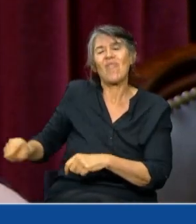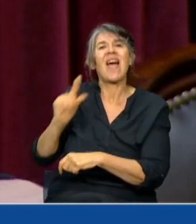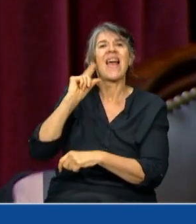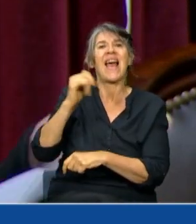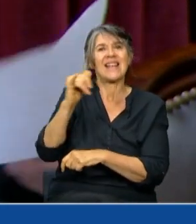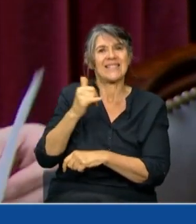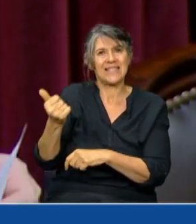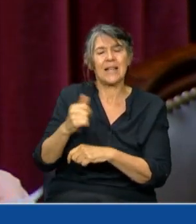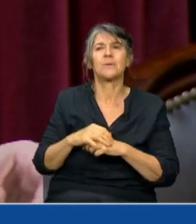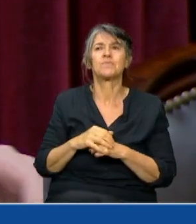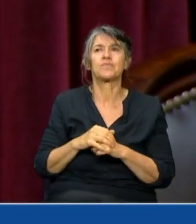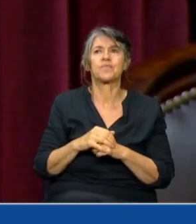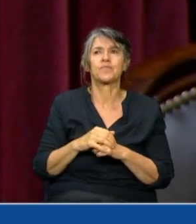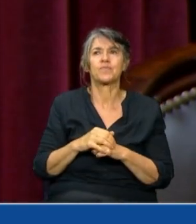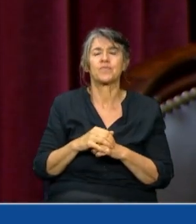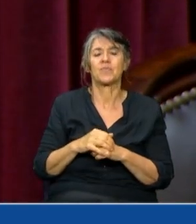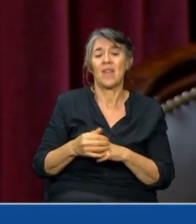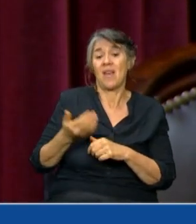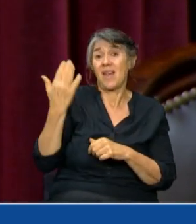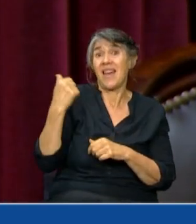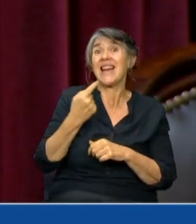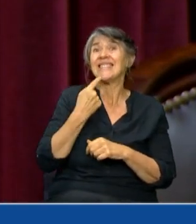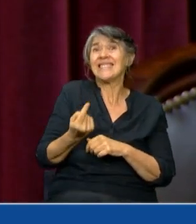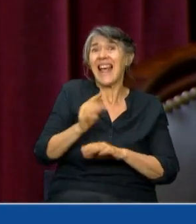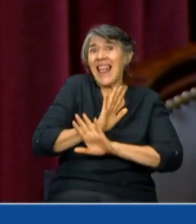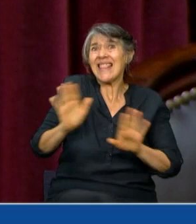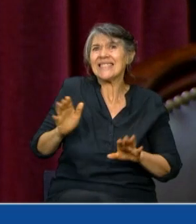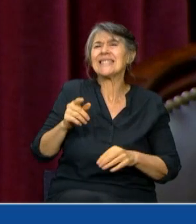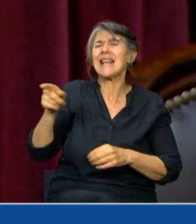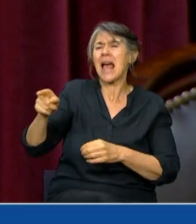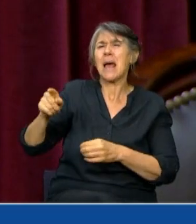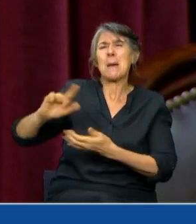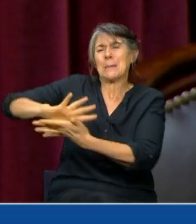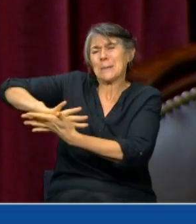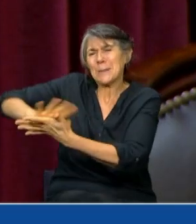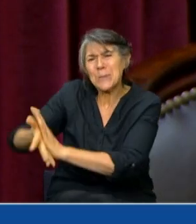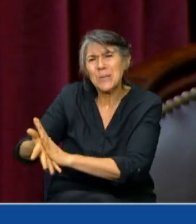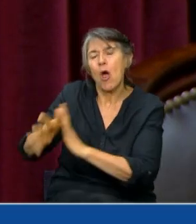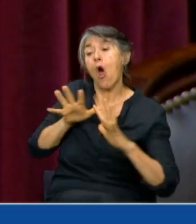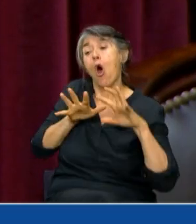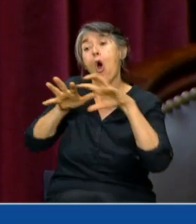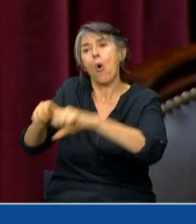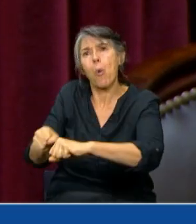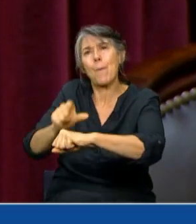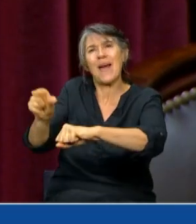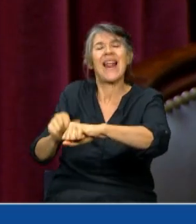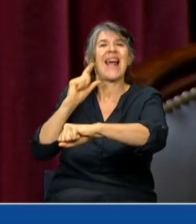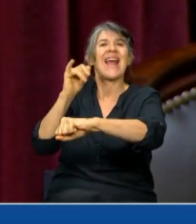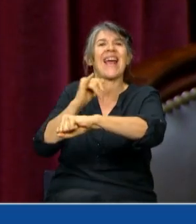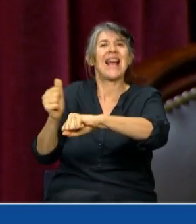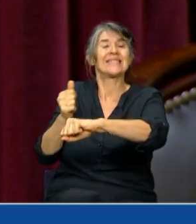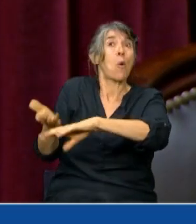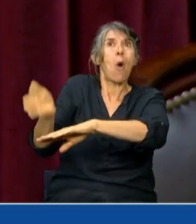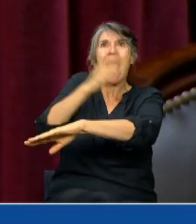También dice, ayer ya se hablaba de borrar barrios enteros de la ciudad de Gaza, de ocupar la Franja de Gaza y de castigar a Gaza como nunca antes se